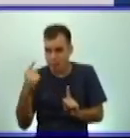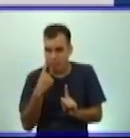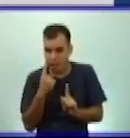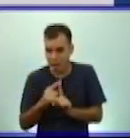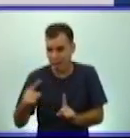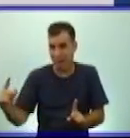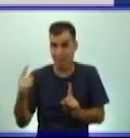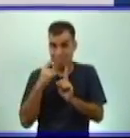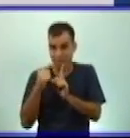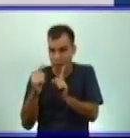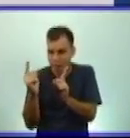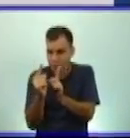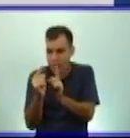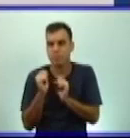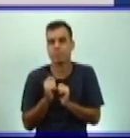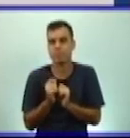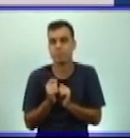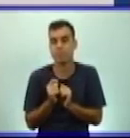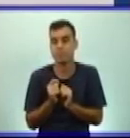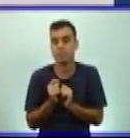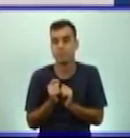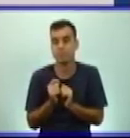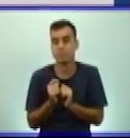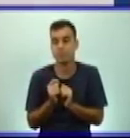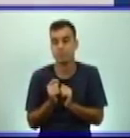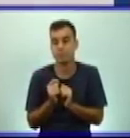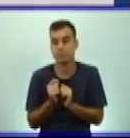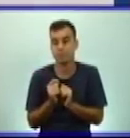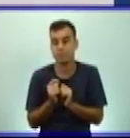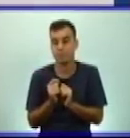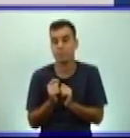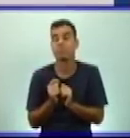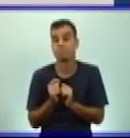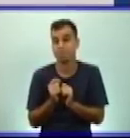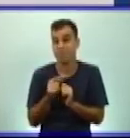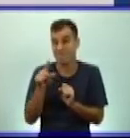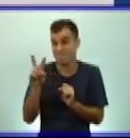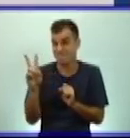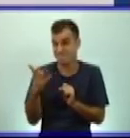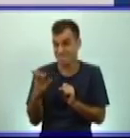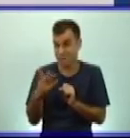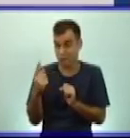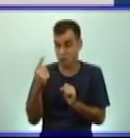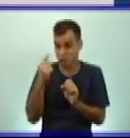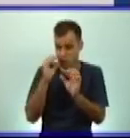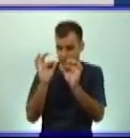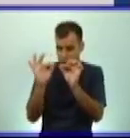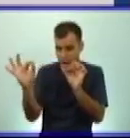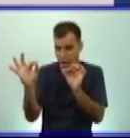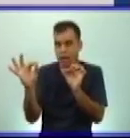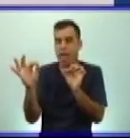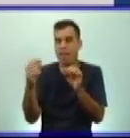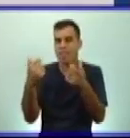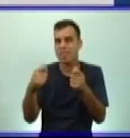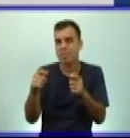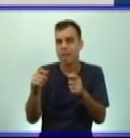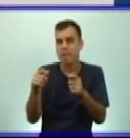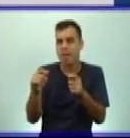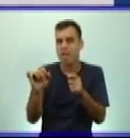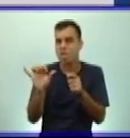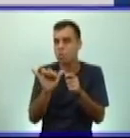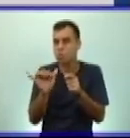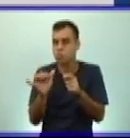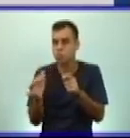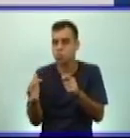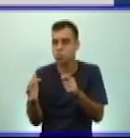punto donde se quiera determinar esta velocidad, bueno, pues el tamaño de la velocidad tiene que estar en correspondencia